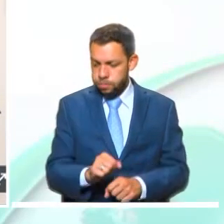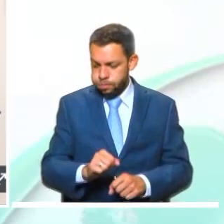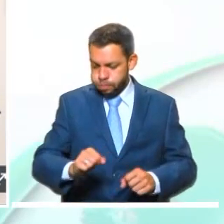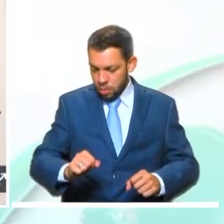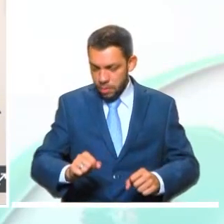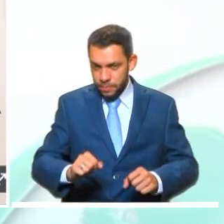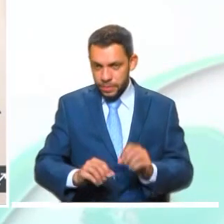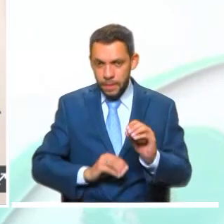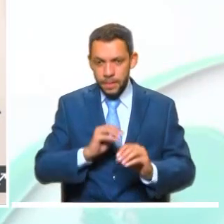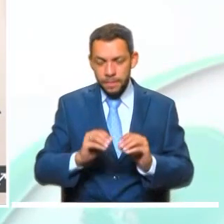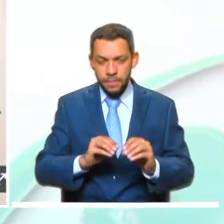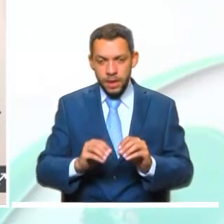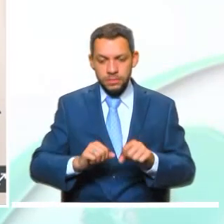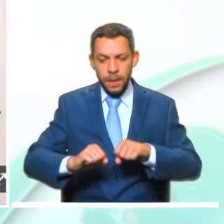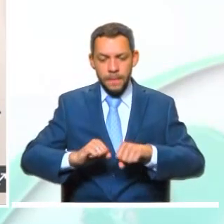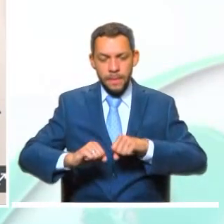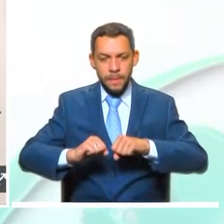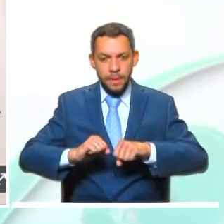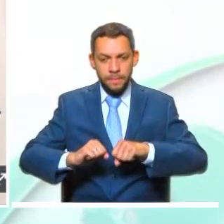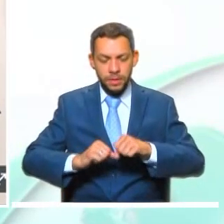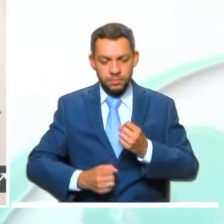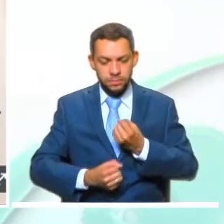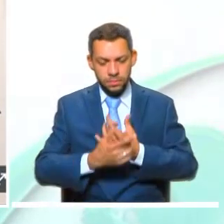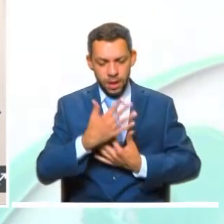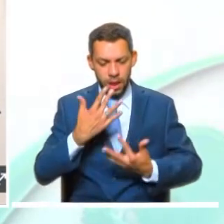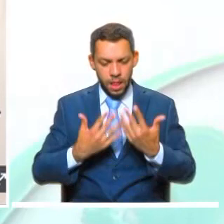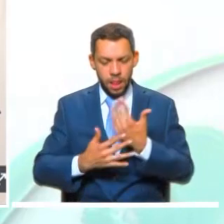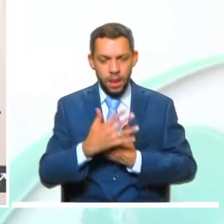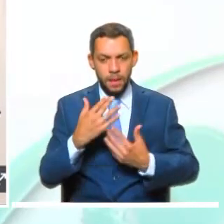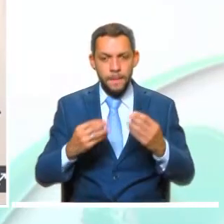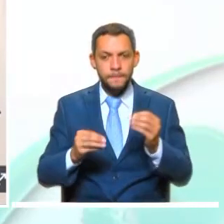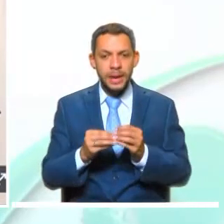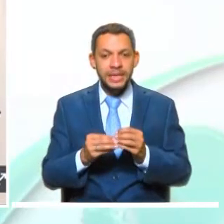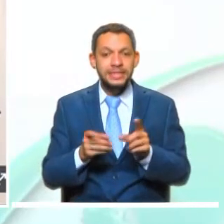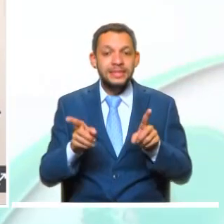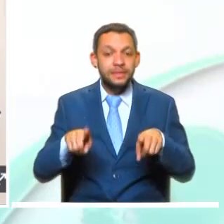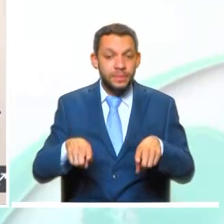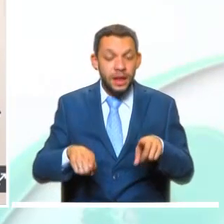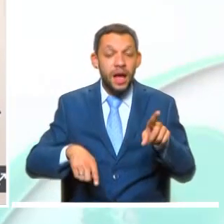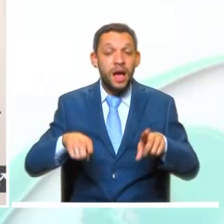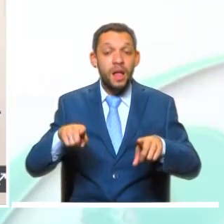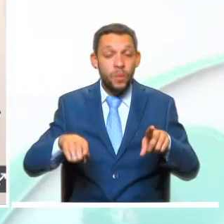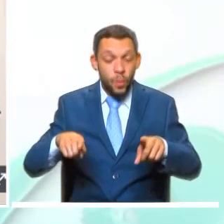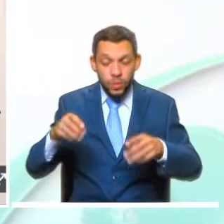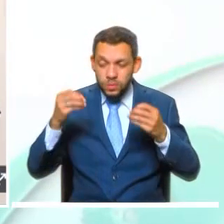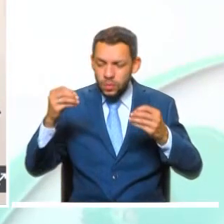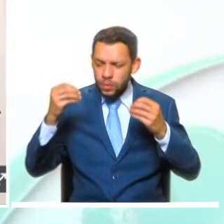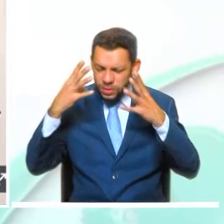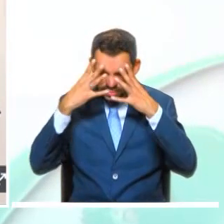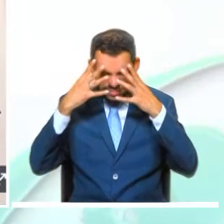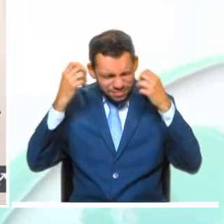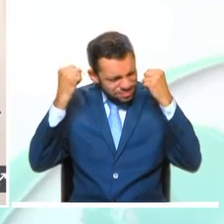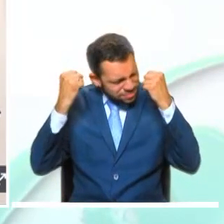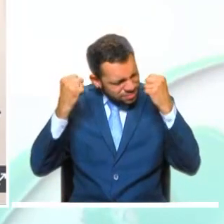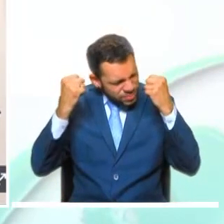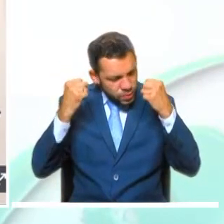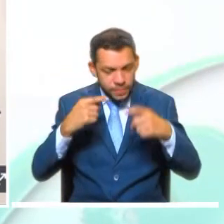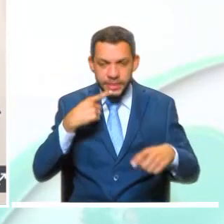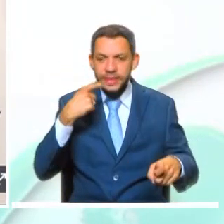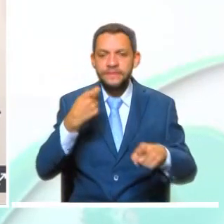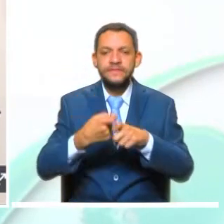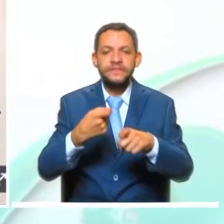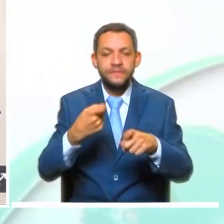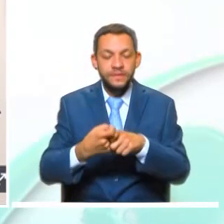esa parte hormonal y 6 cuando hay mucho estrés el estrés es un